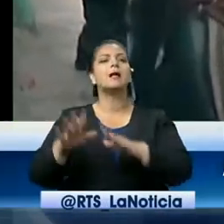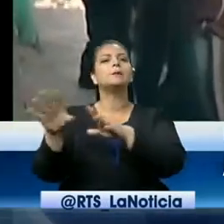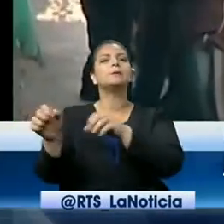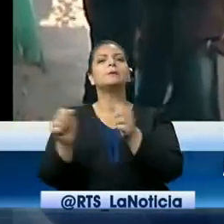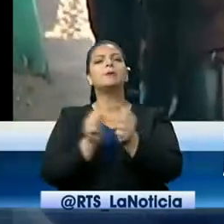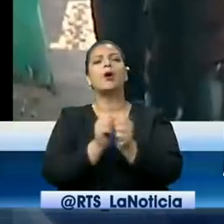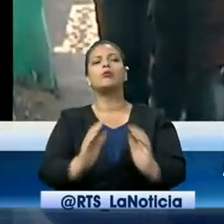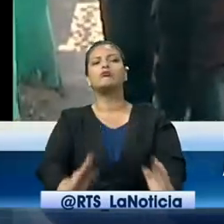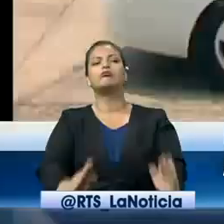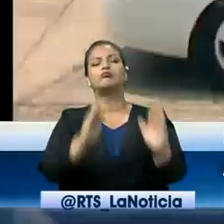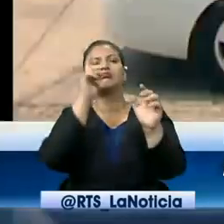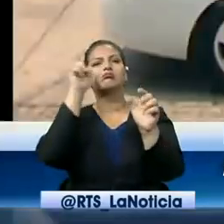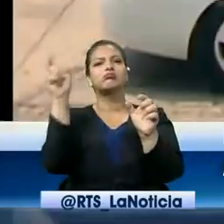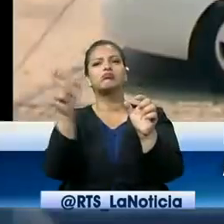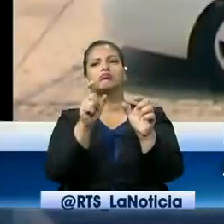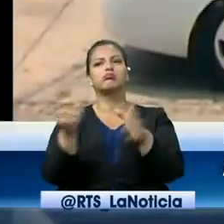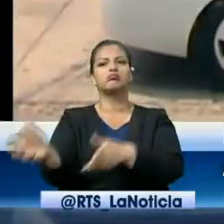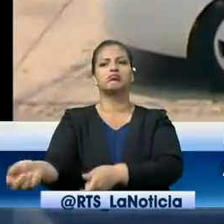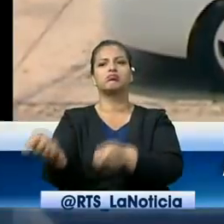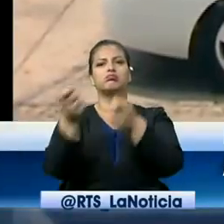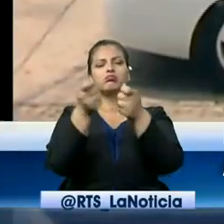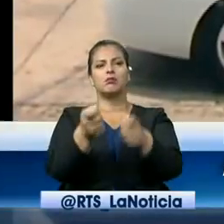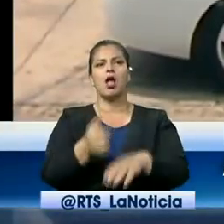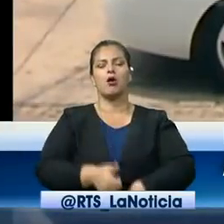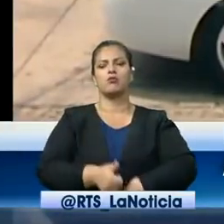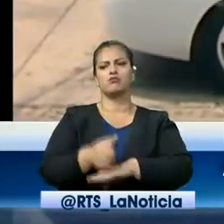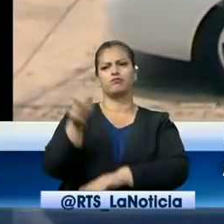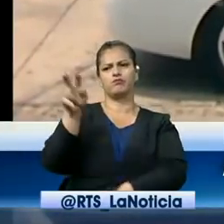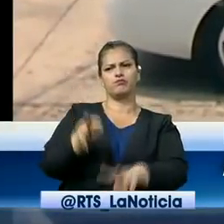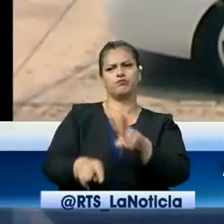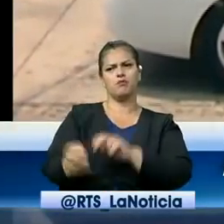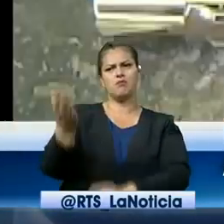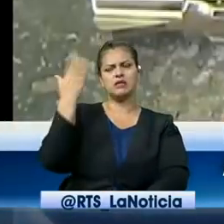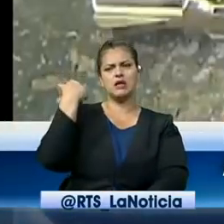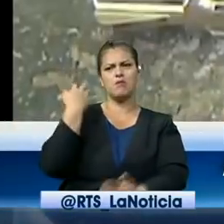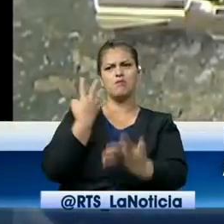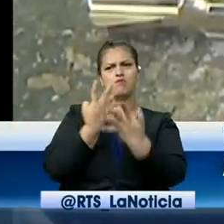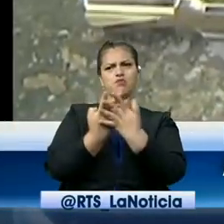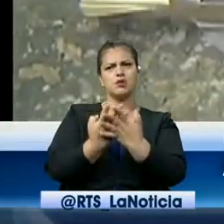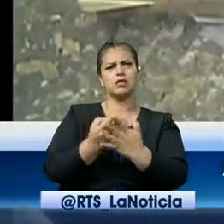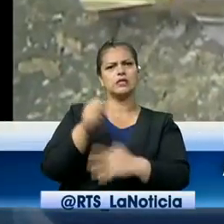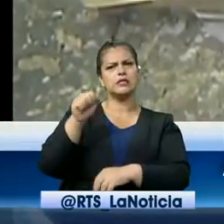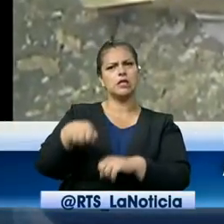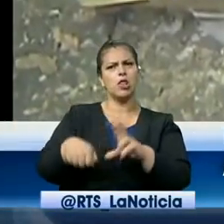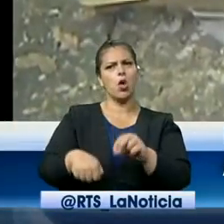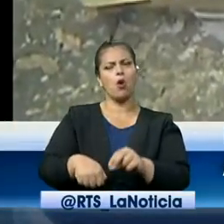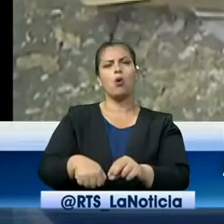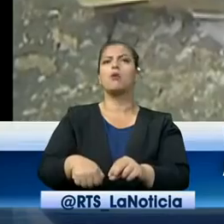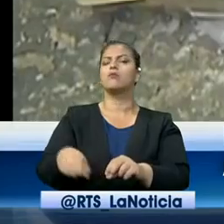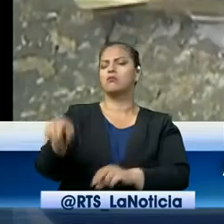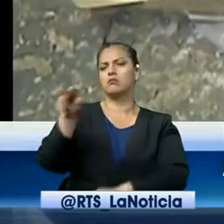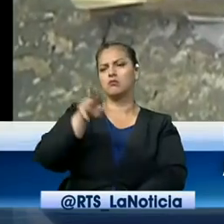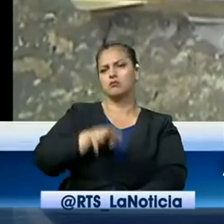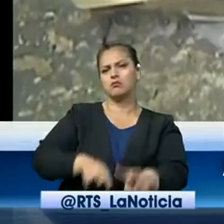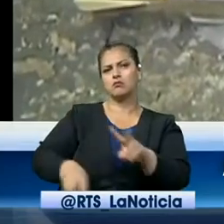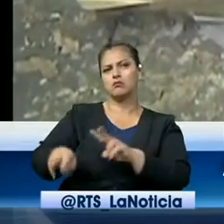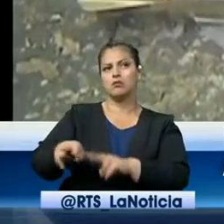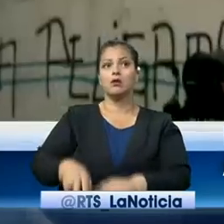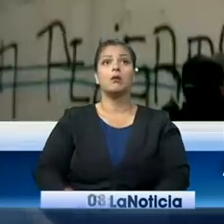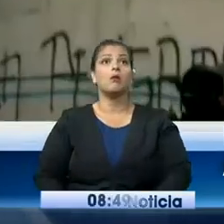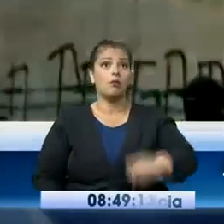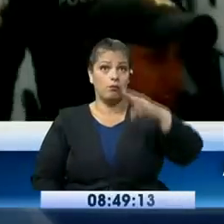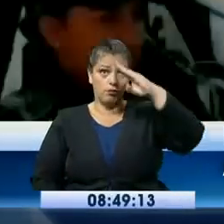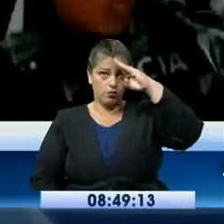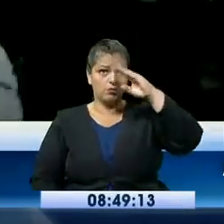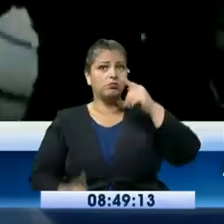para determinar si es que tendría antecedentes penales con este tipo de acciones la policía busca neutralizar los actos